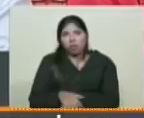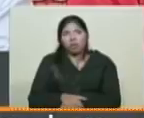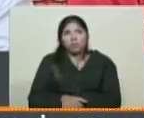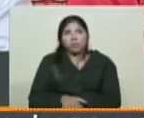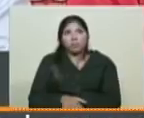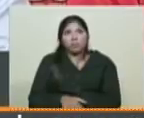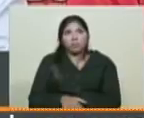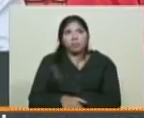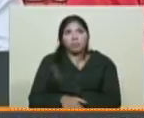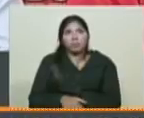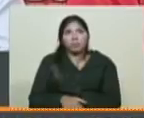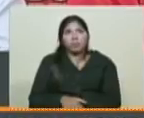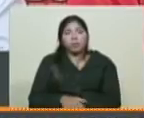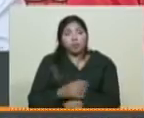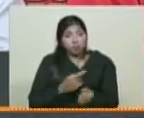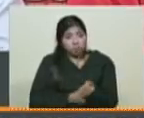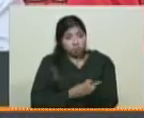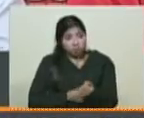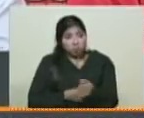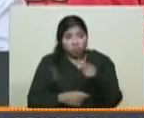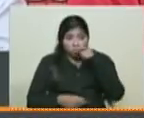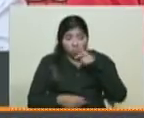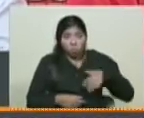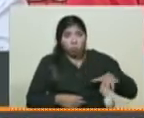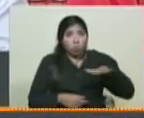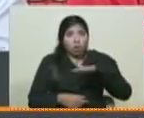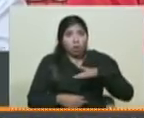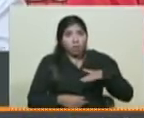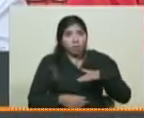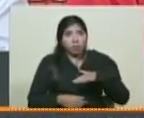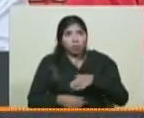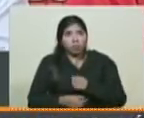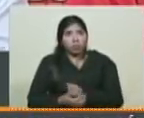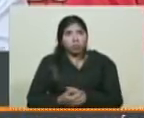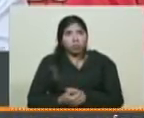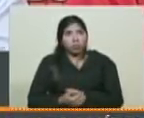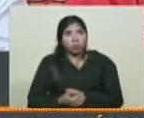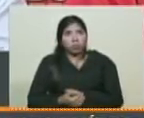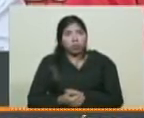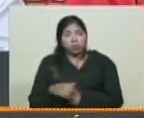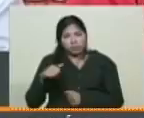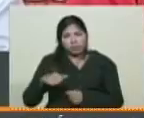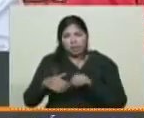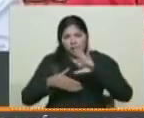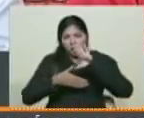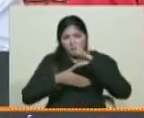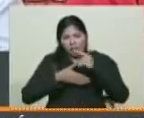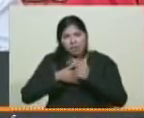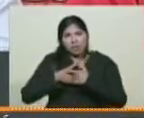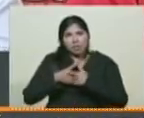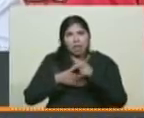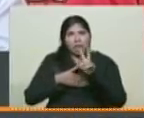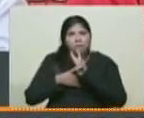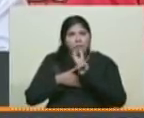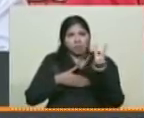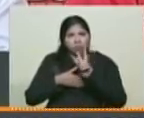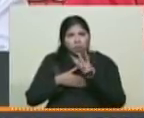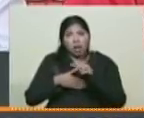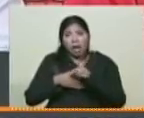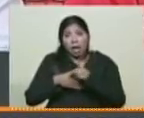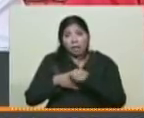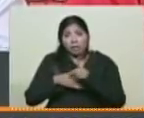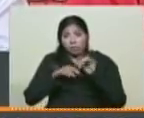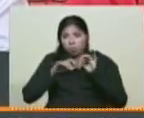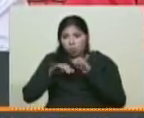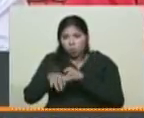pueblo hermano de Portugal, del cual nosotros somos, creo que el país de toda América Latina con la mayor comunidad